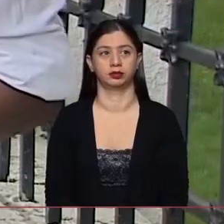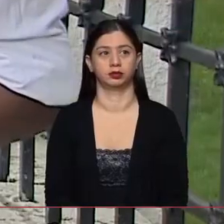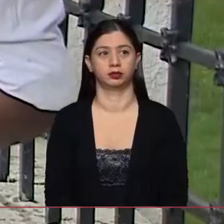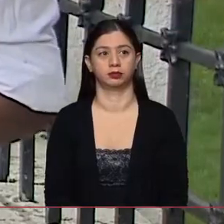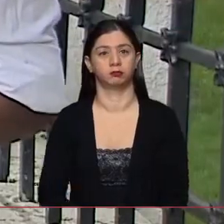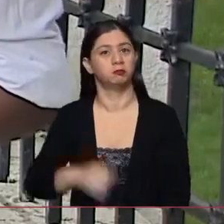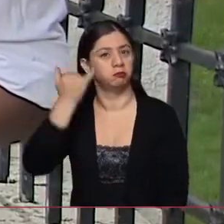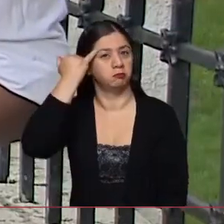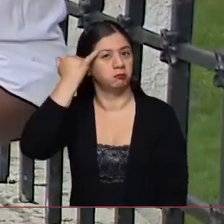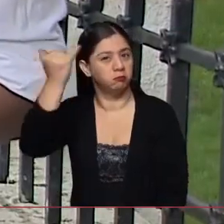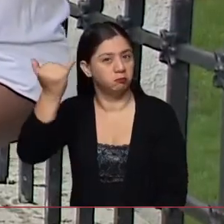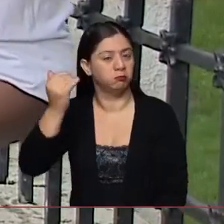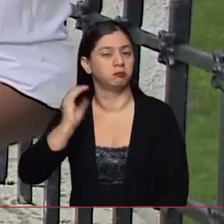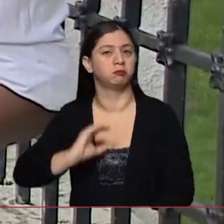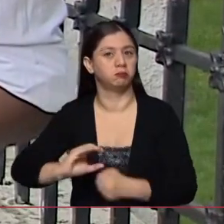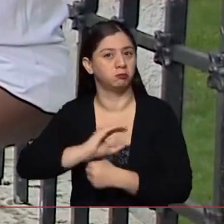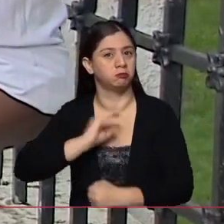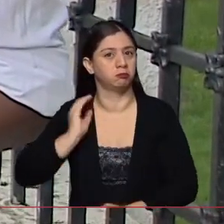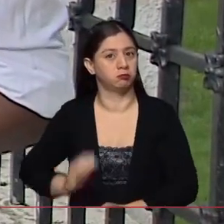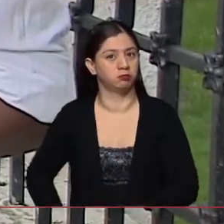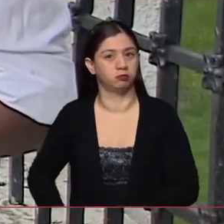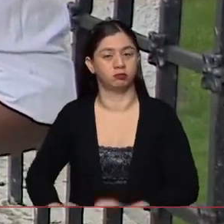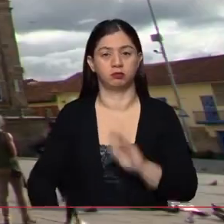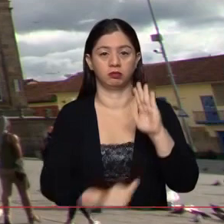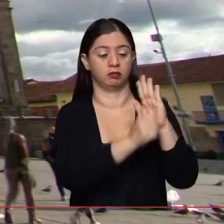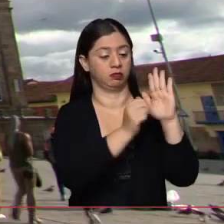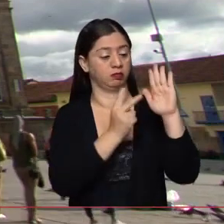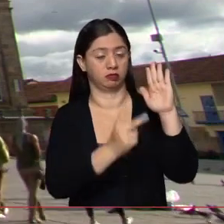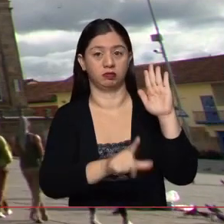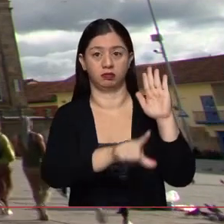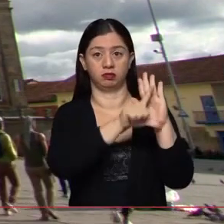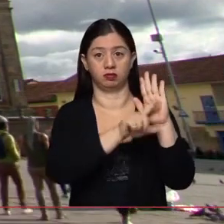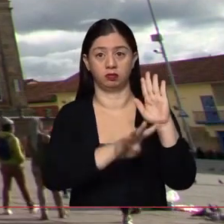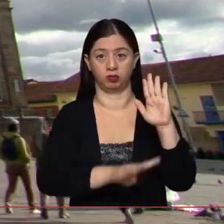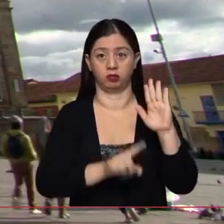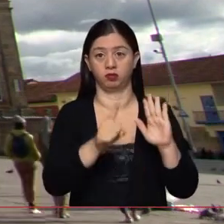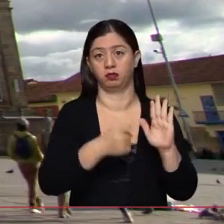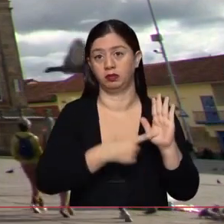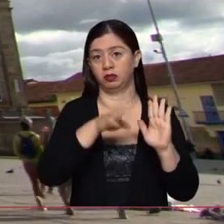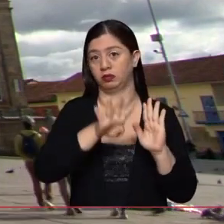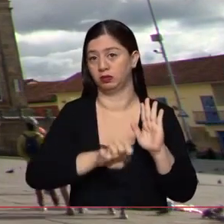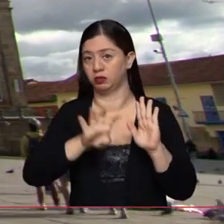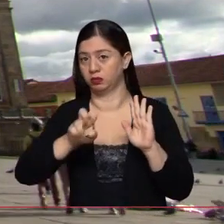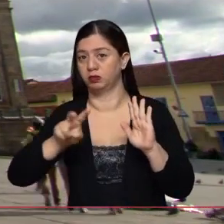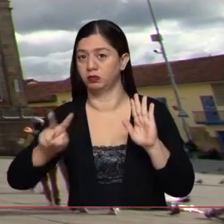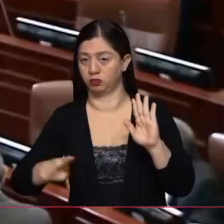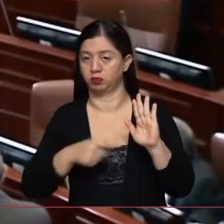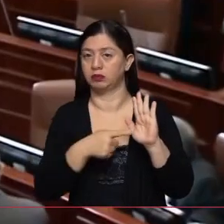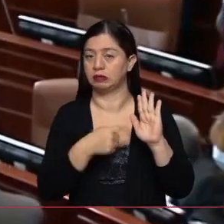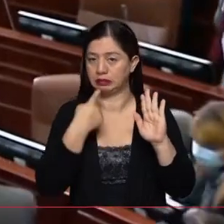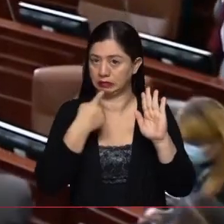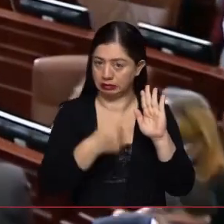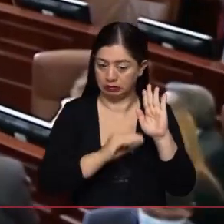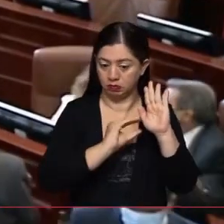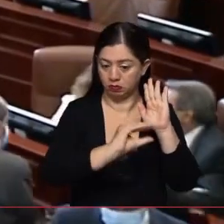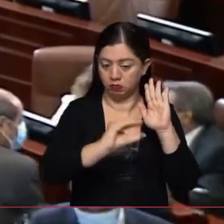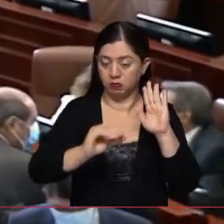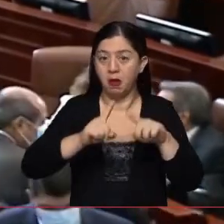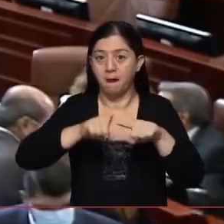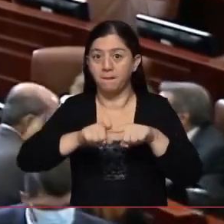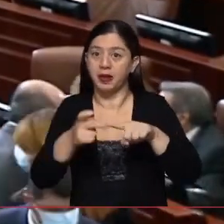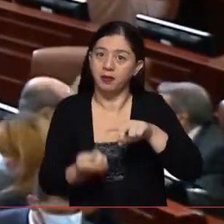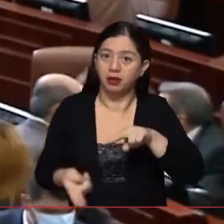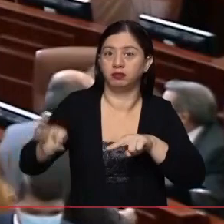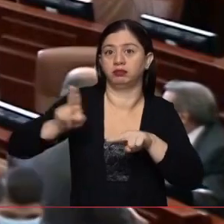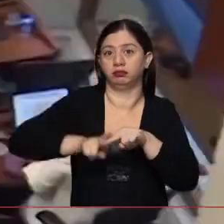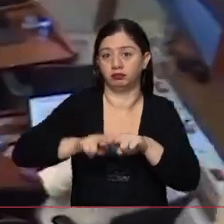La iniciativa ciudadana busca derogar el artículo 2 de la Ley 4 de 1992 que les concede a los congresistas una prima